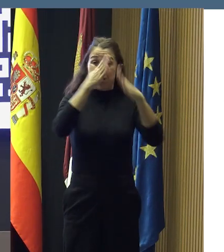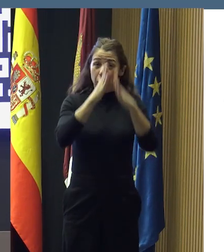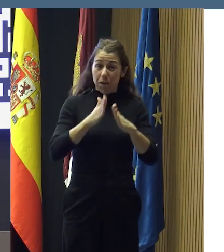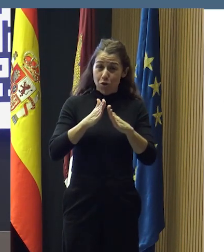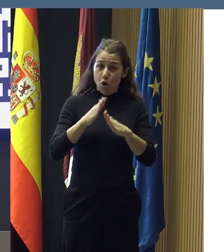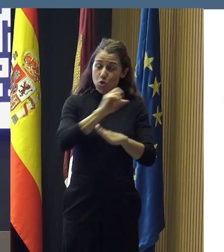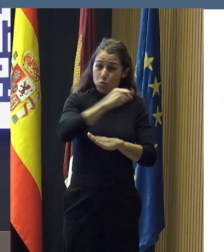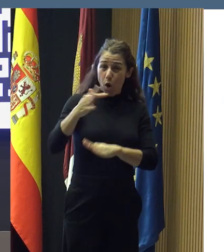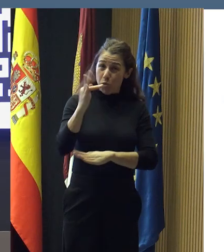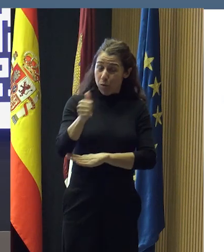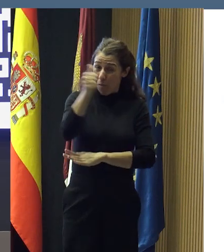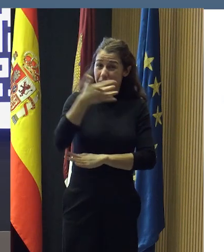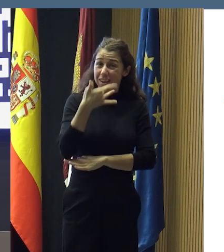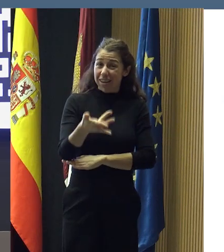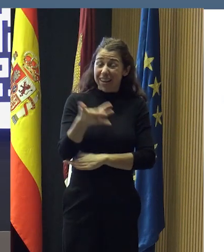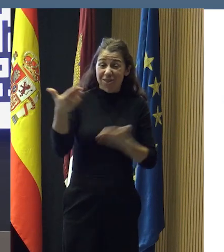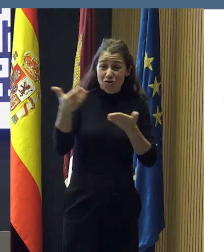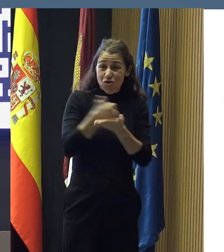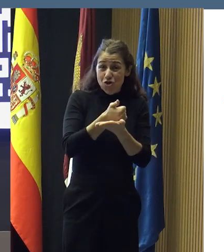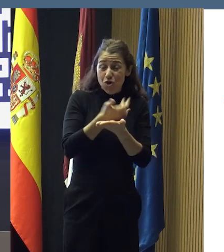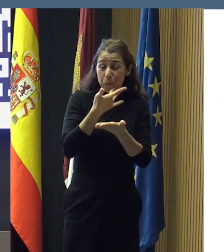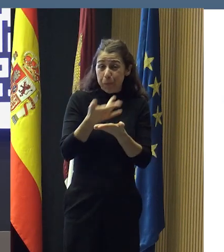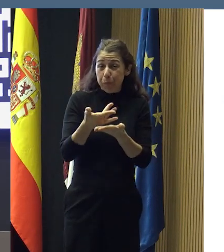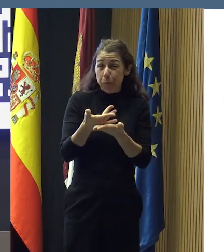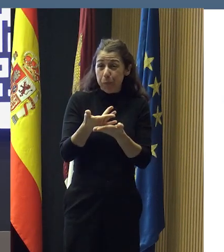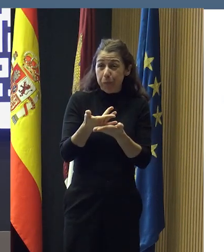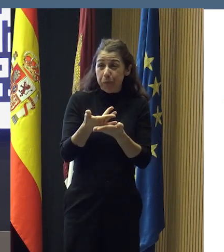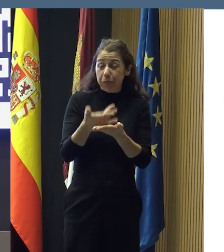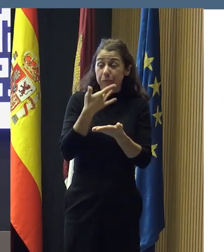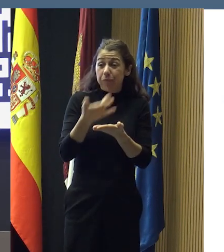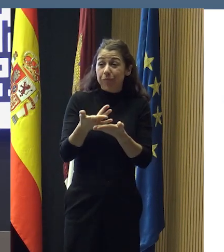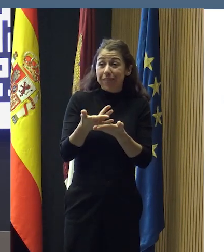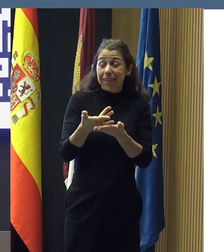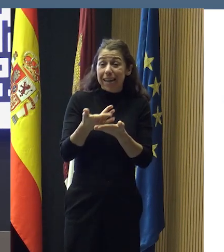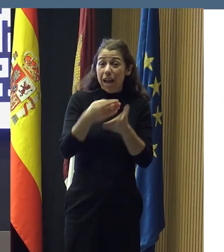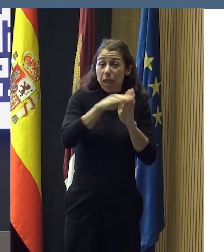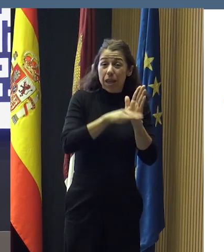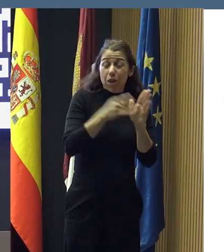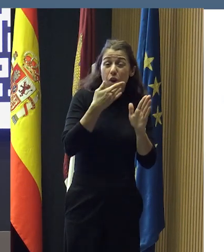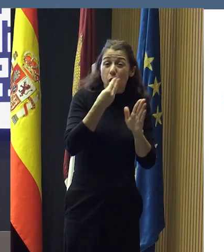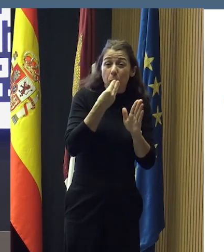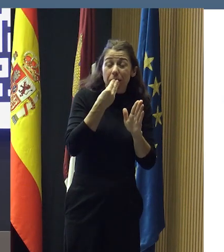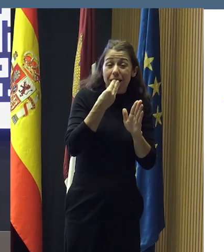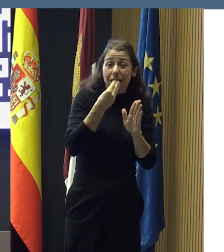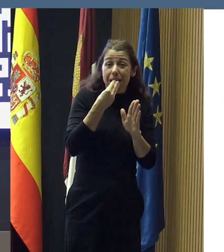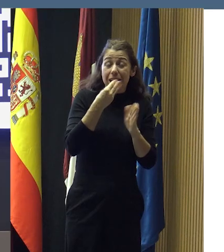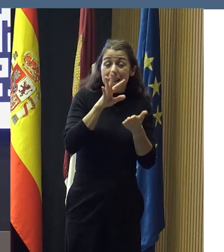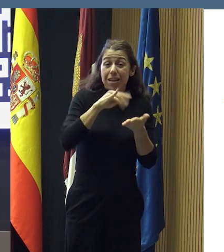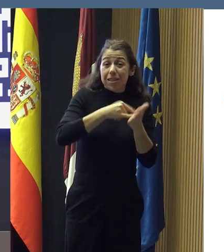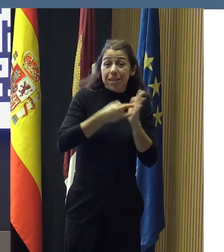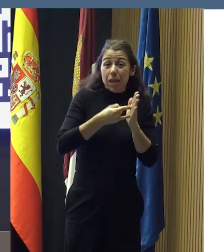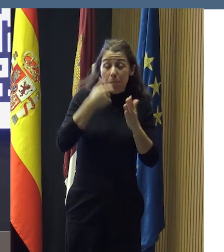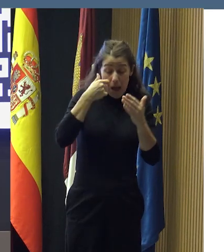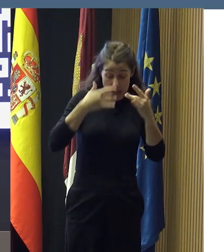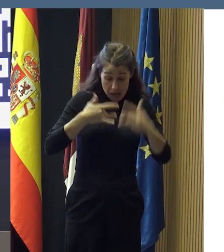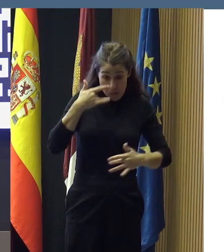mejor. Que todo, porque la dieta, por ejemplo, tiene un impacto muy fuerte en el sistema inmune.